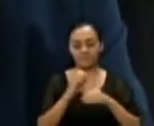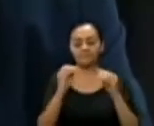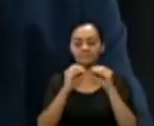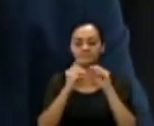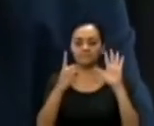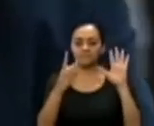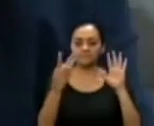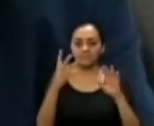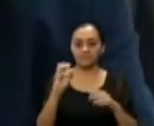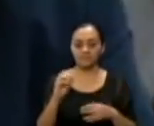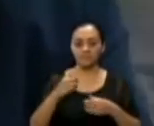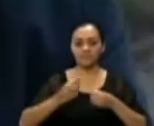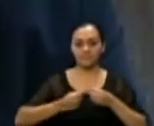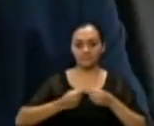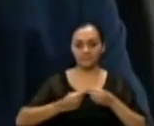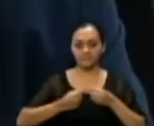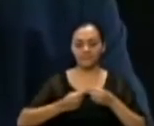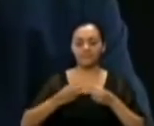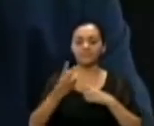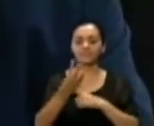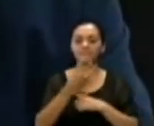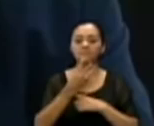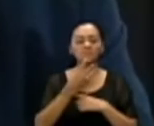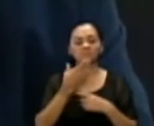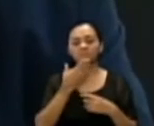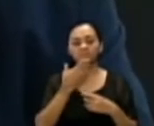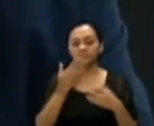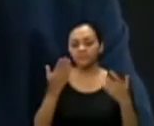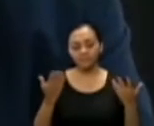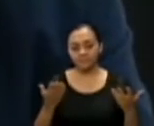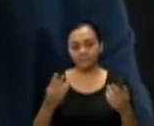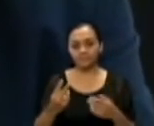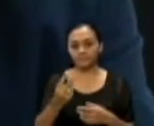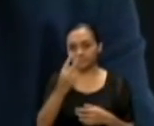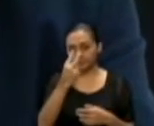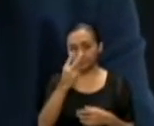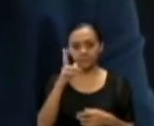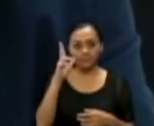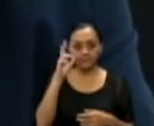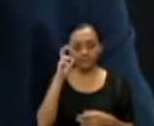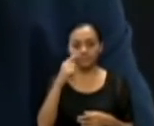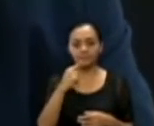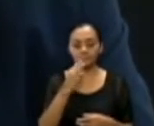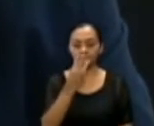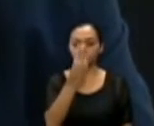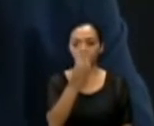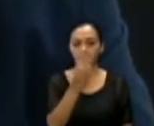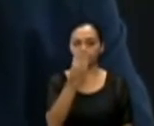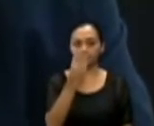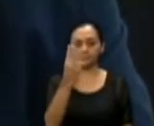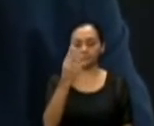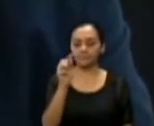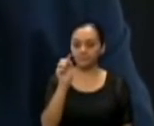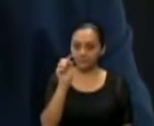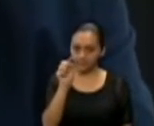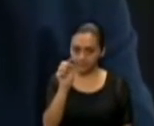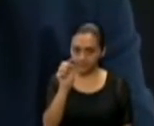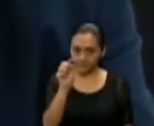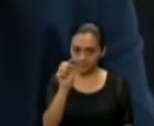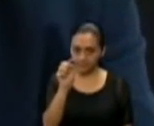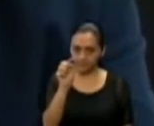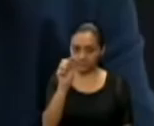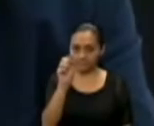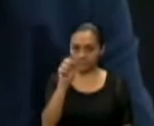m para quitó en la internet no te están viendo y nos están escuchando a través de www punto el